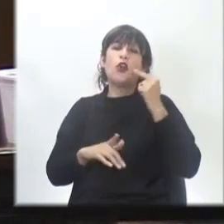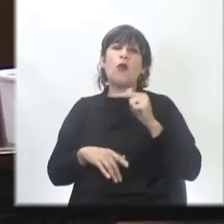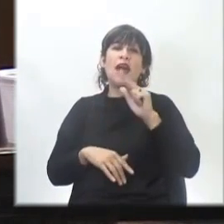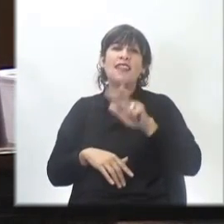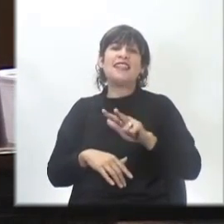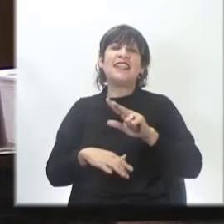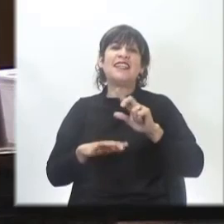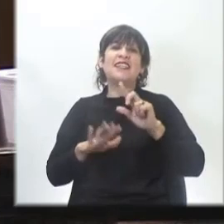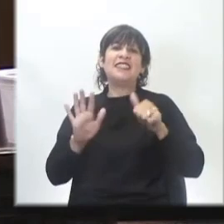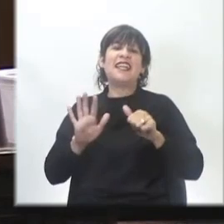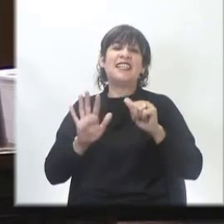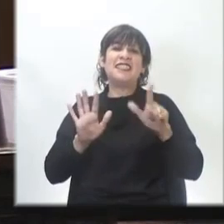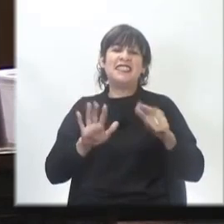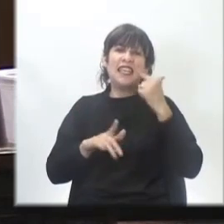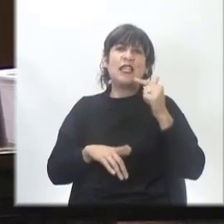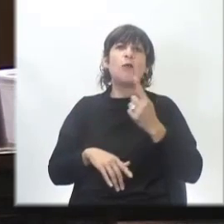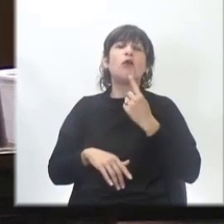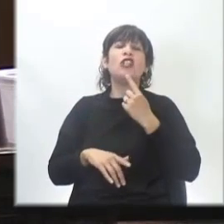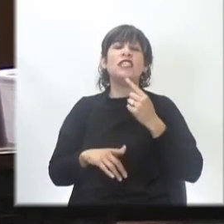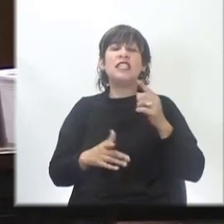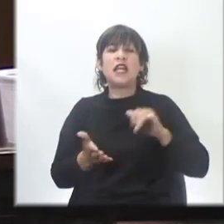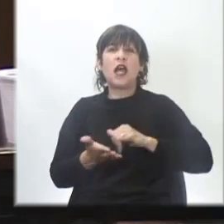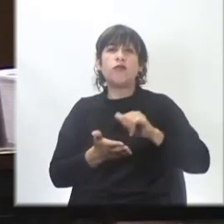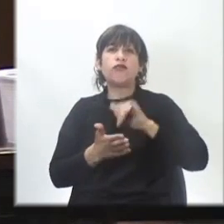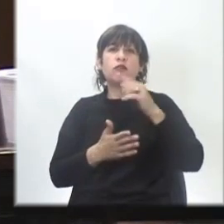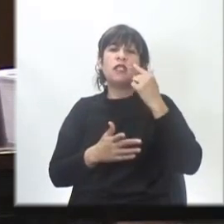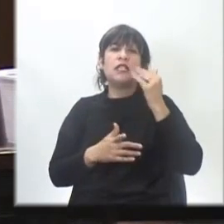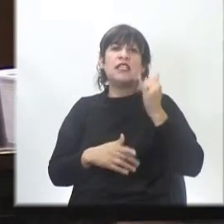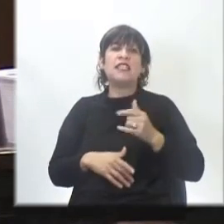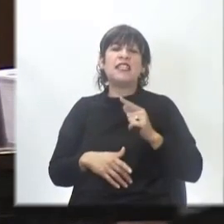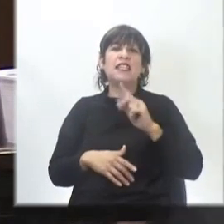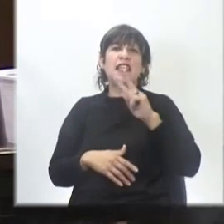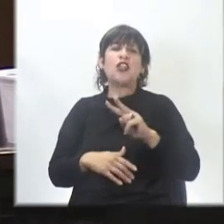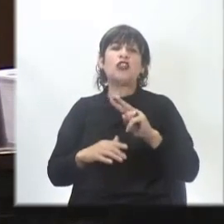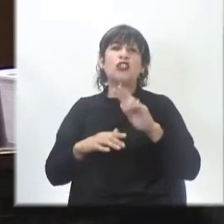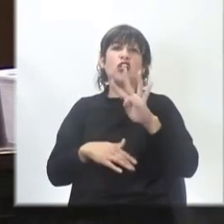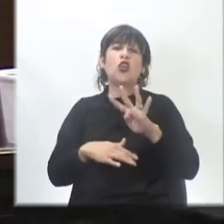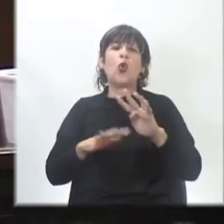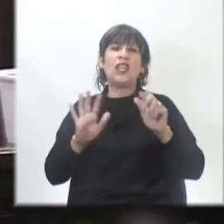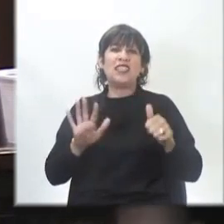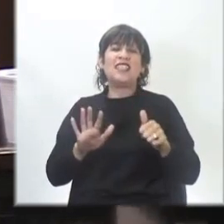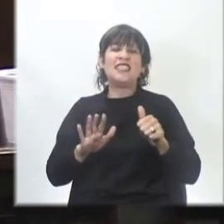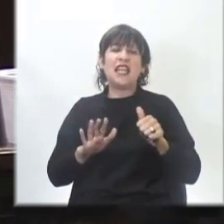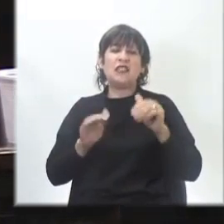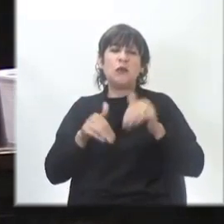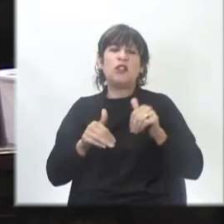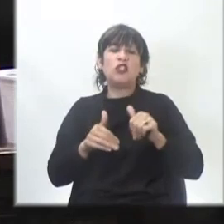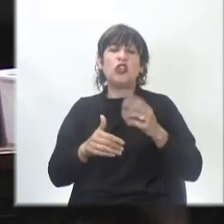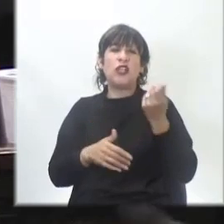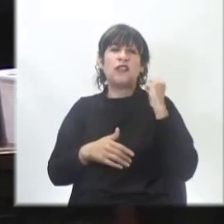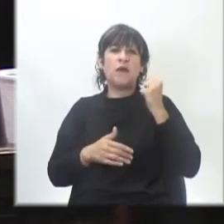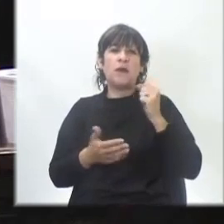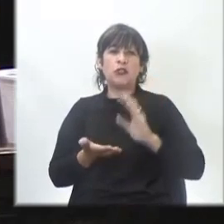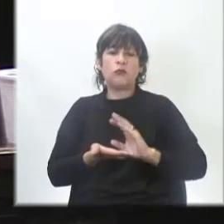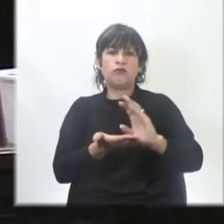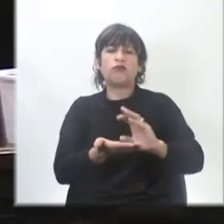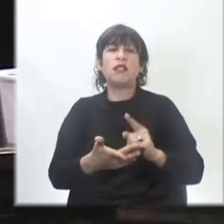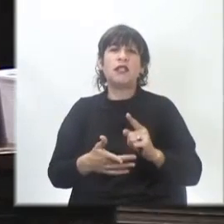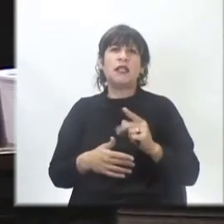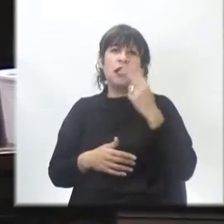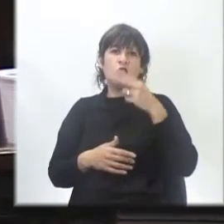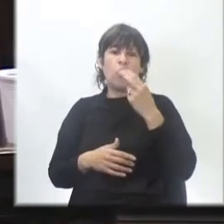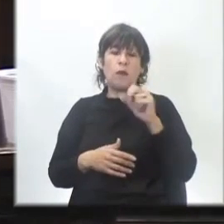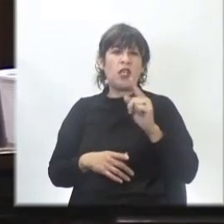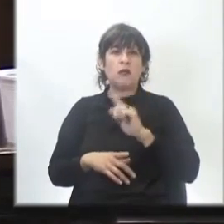Infraestructura Aeronáutica, tenía 246 millones de pesos asignados. 2020 se dejaron sin